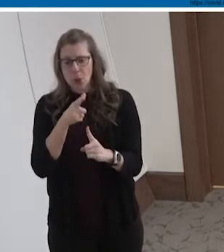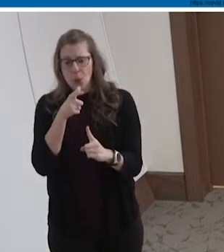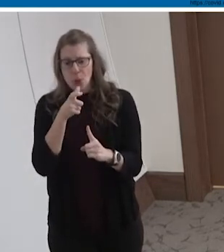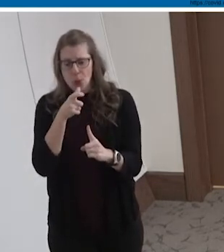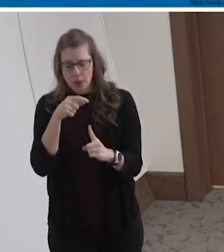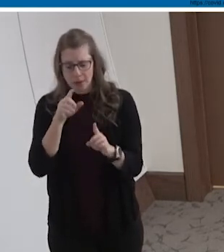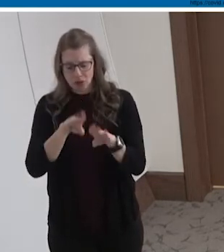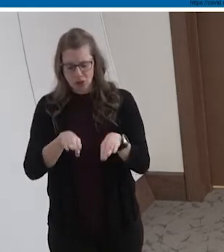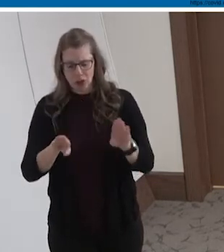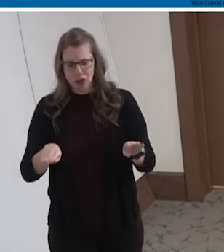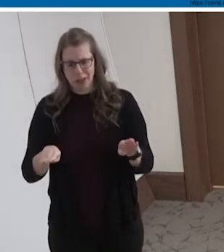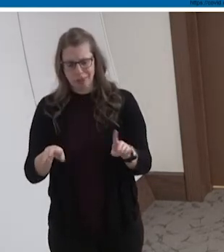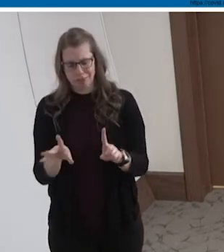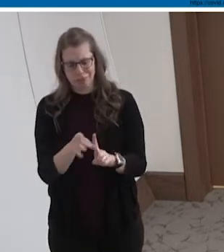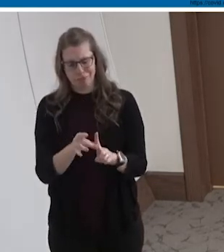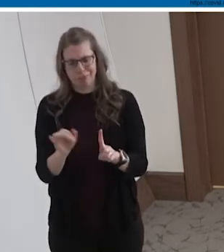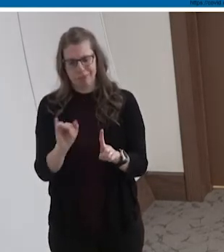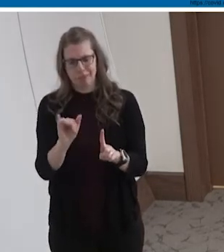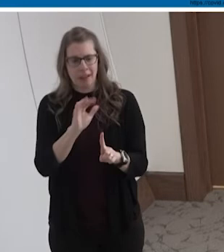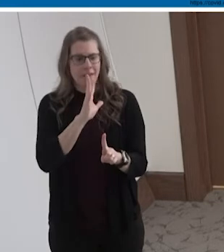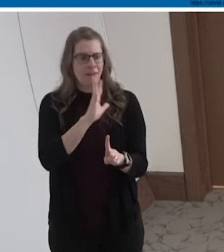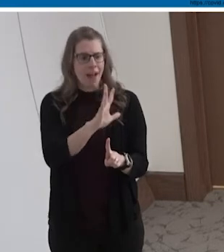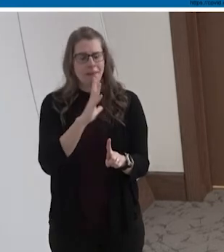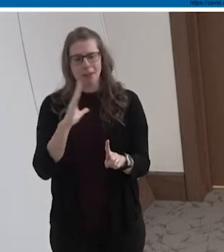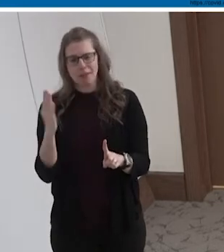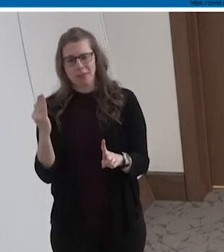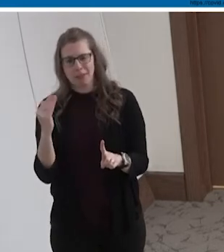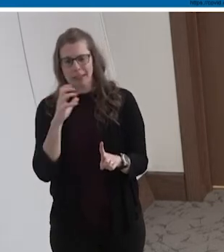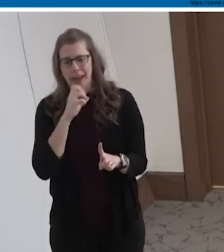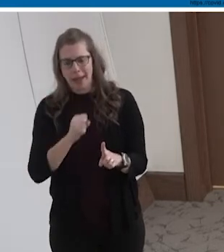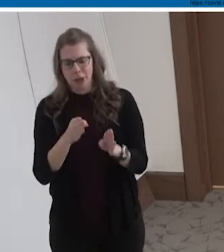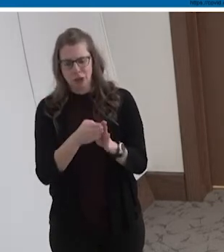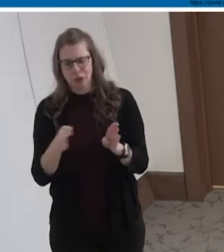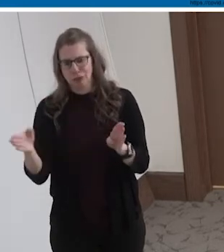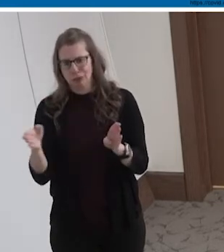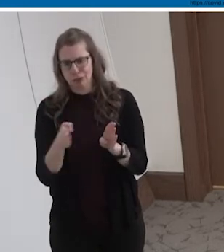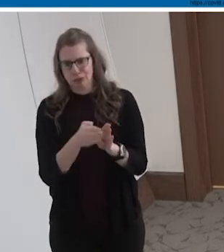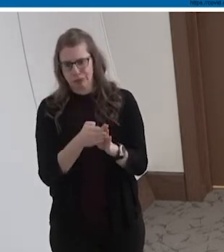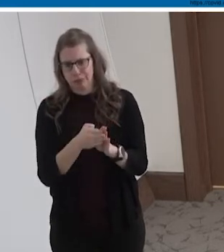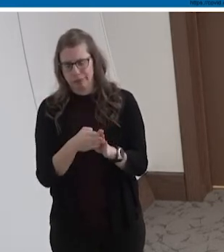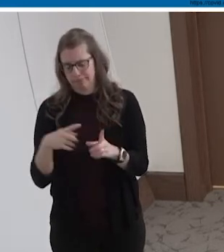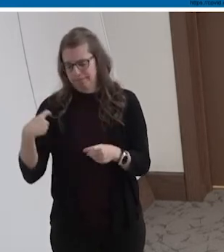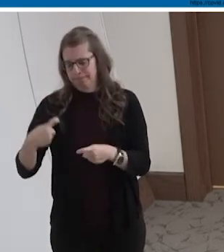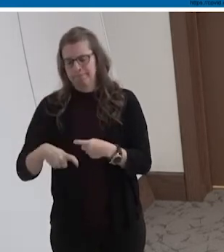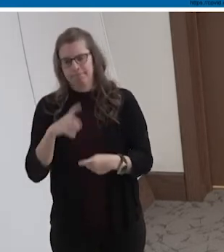been in children 5 to 15 years of age. Infelizmente,